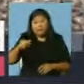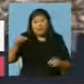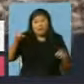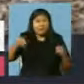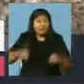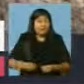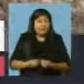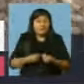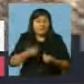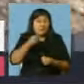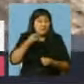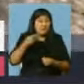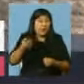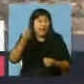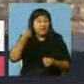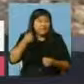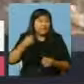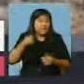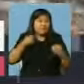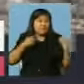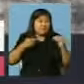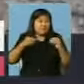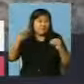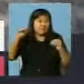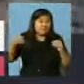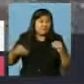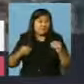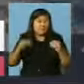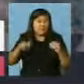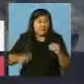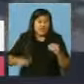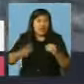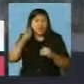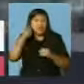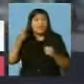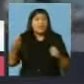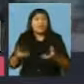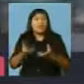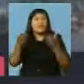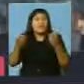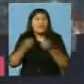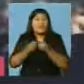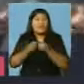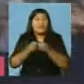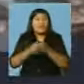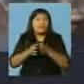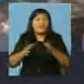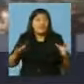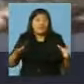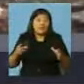el fuego que nos sacó de línea en varias ocasiones, pero bueno.